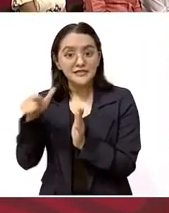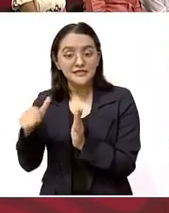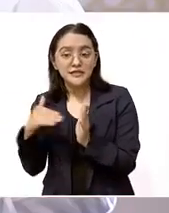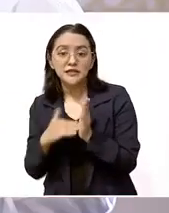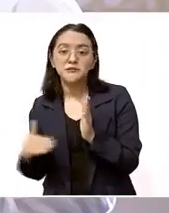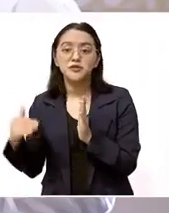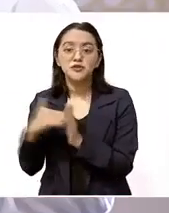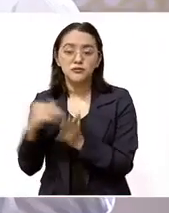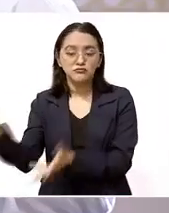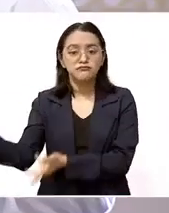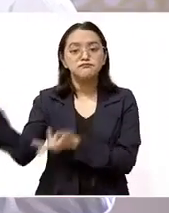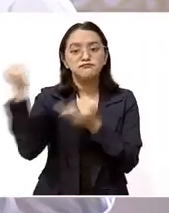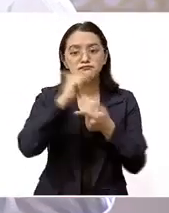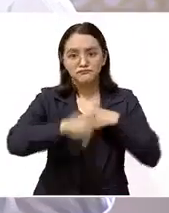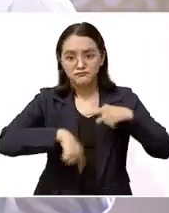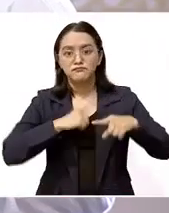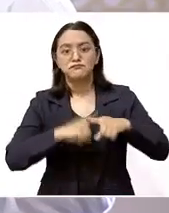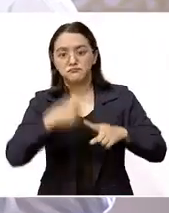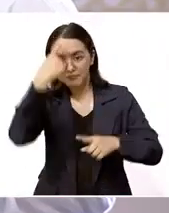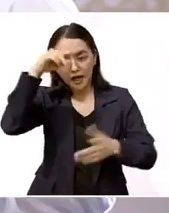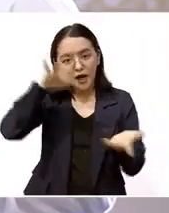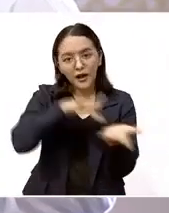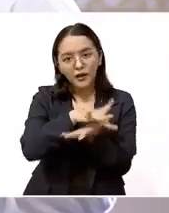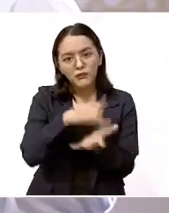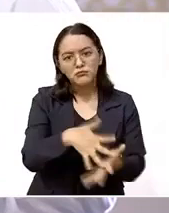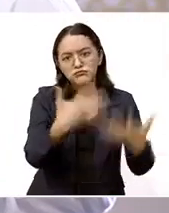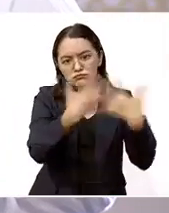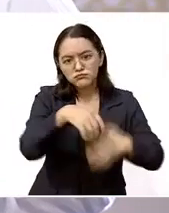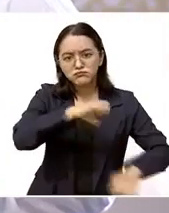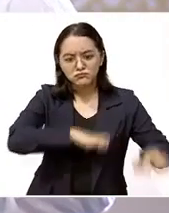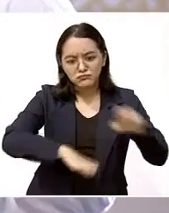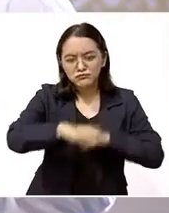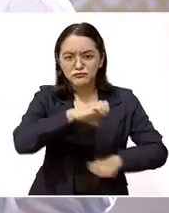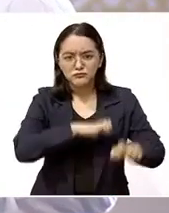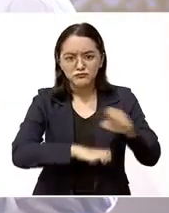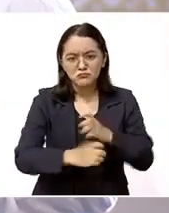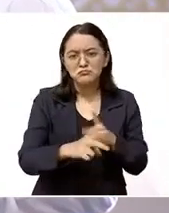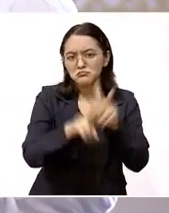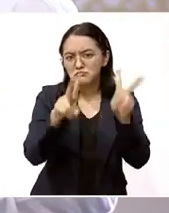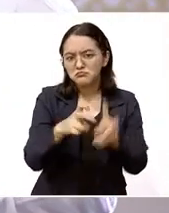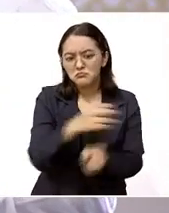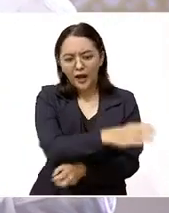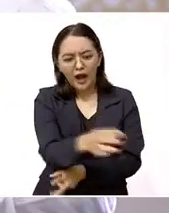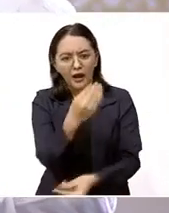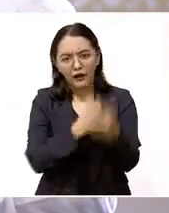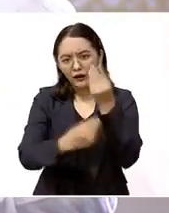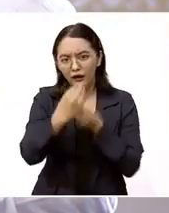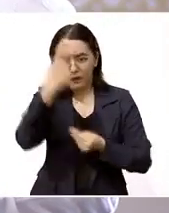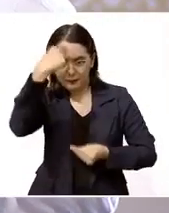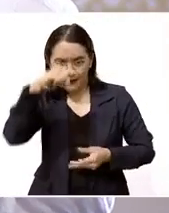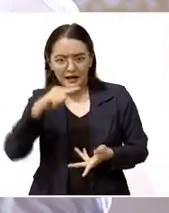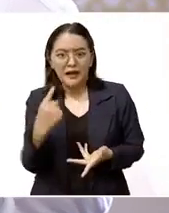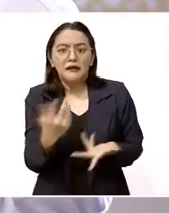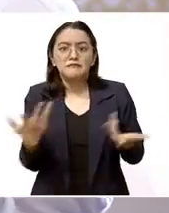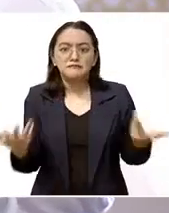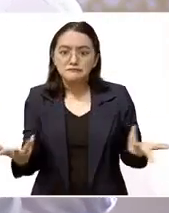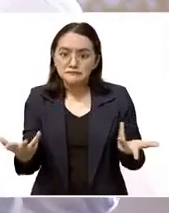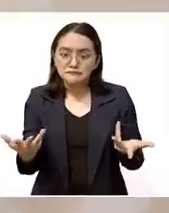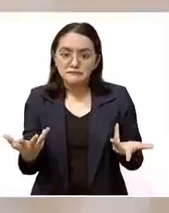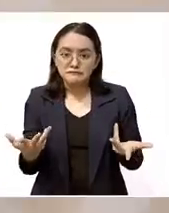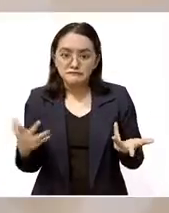de apoyo a la empresa mediana agroalimentaria, que les permitirá un financiamiento por más